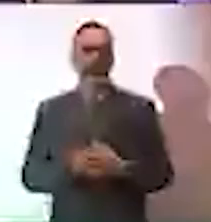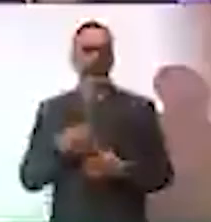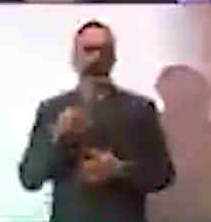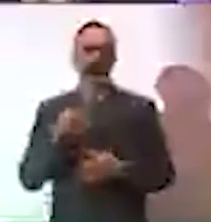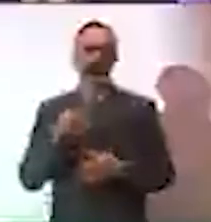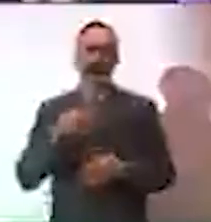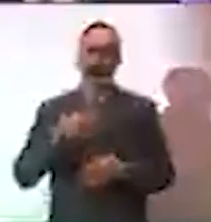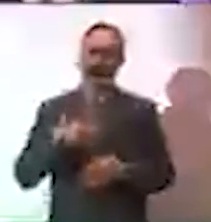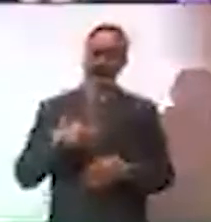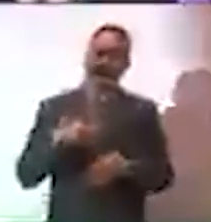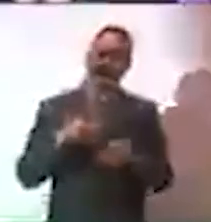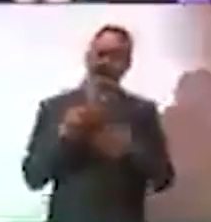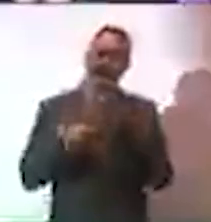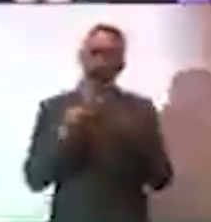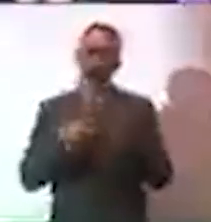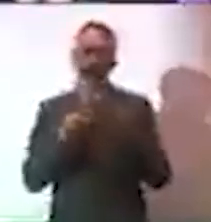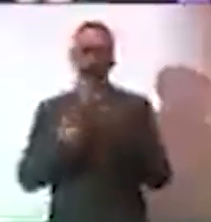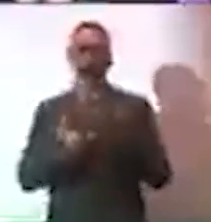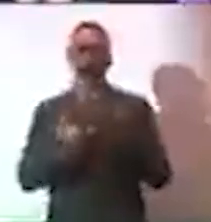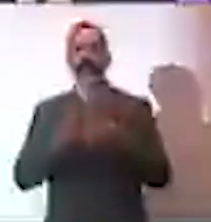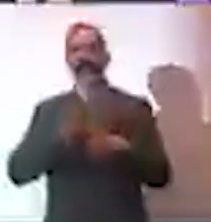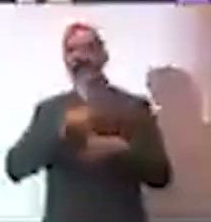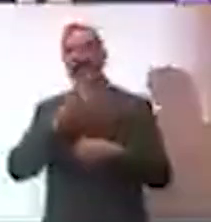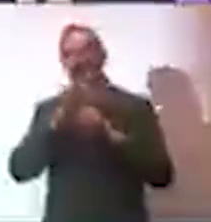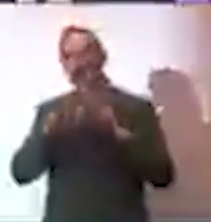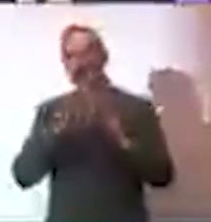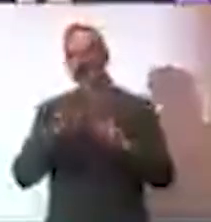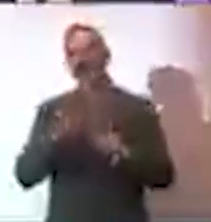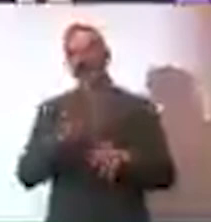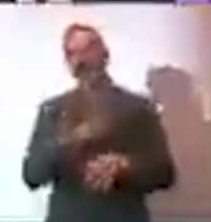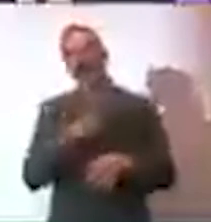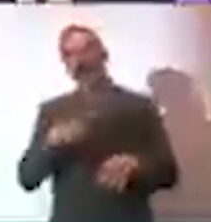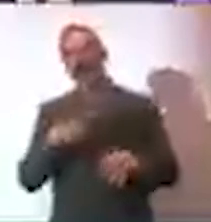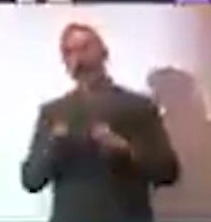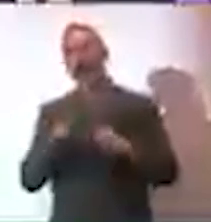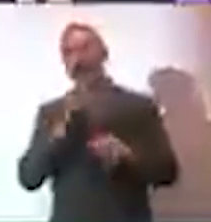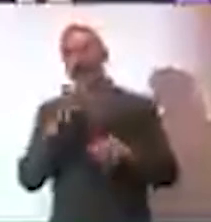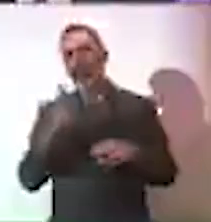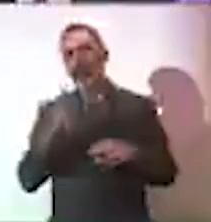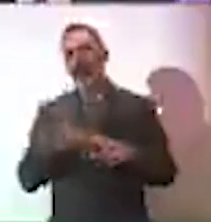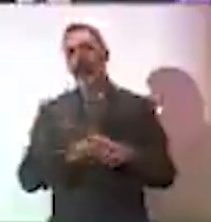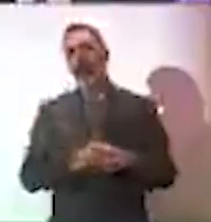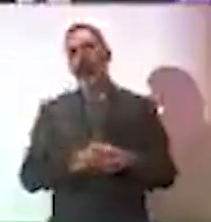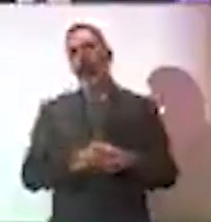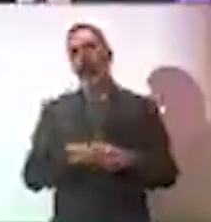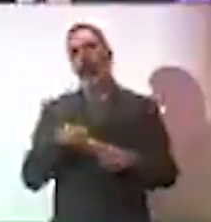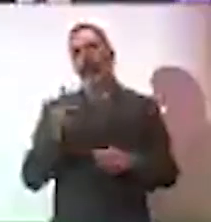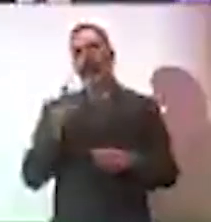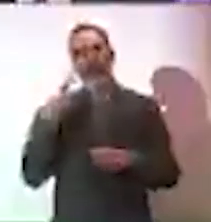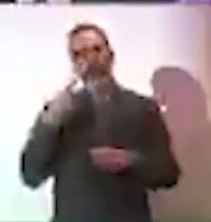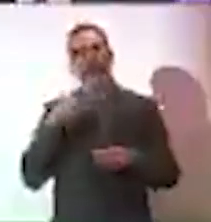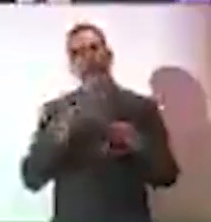debemos estar mejor, siempre mejor, pero estamos mejor que en la mayoría de los estados de la